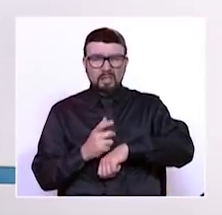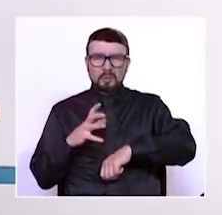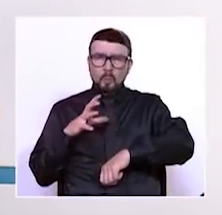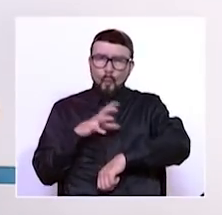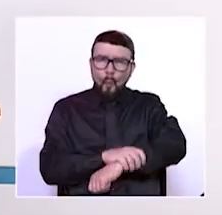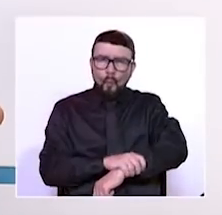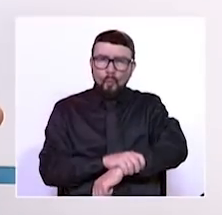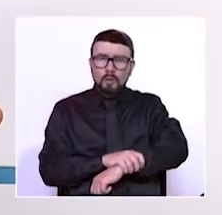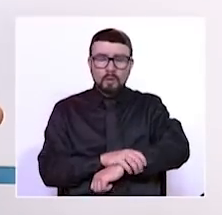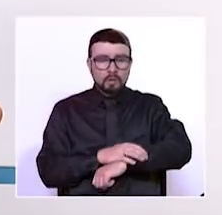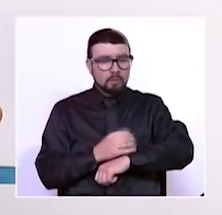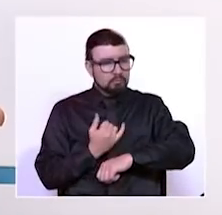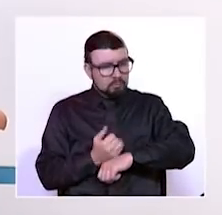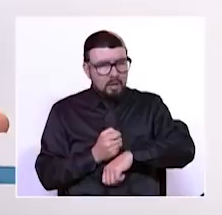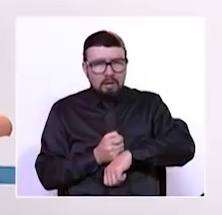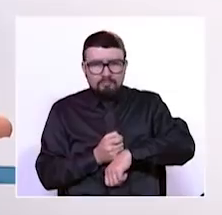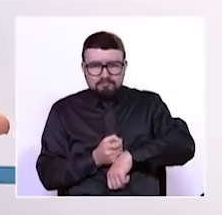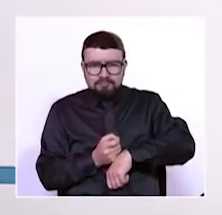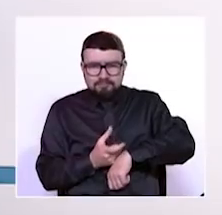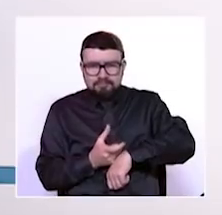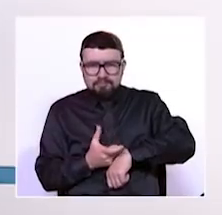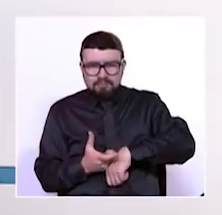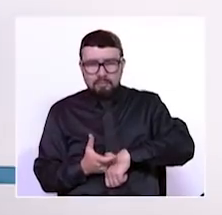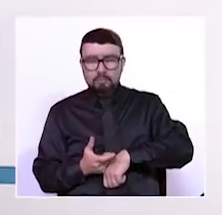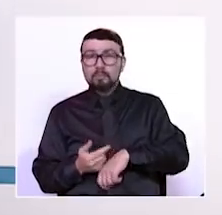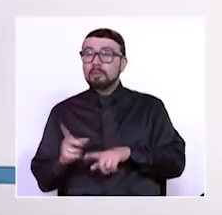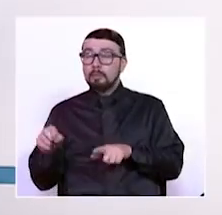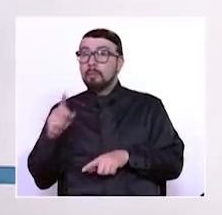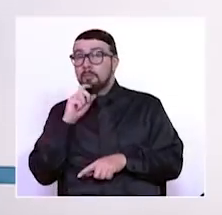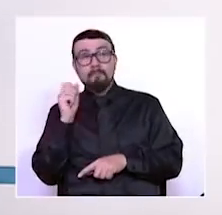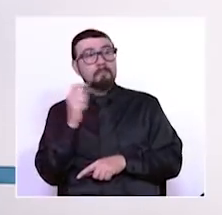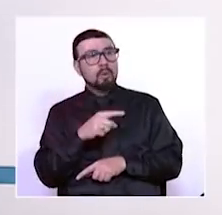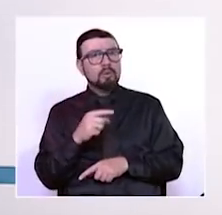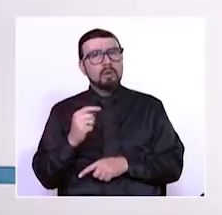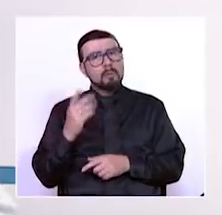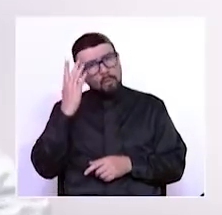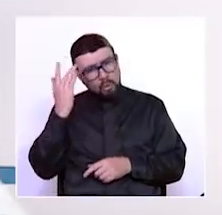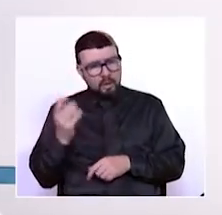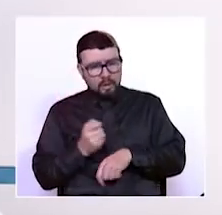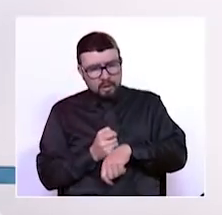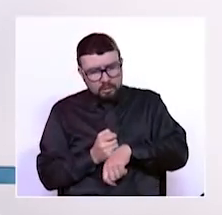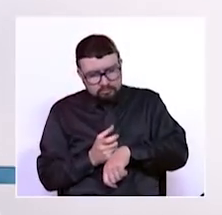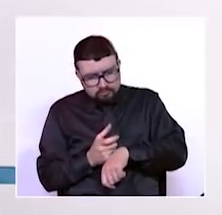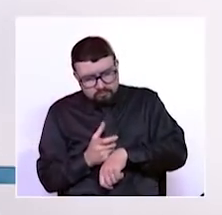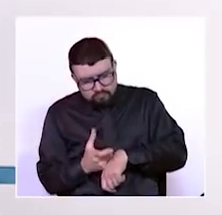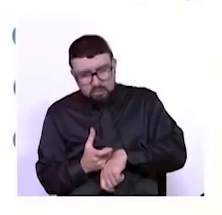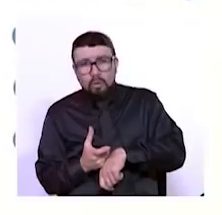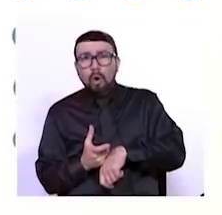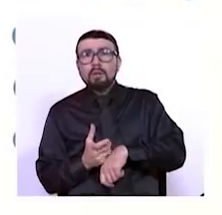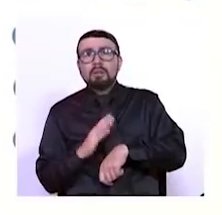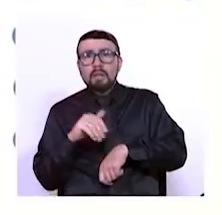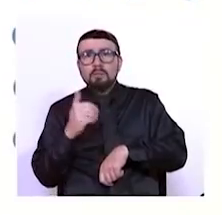y la respuesta también pendiente de por qué vuelven y se abren y se cierran estas úlceras.